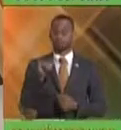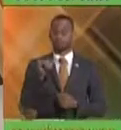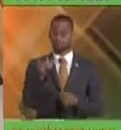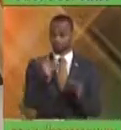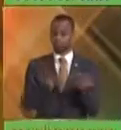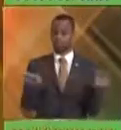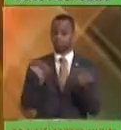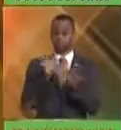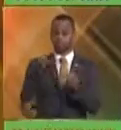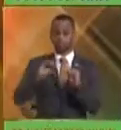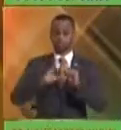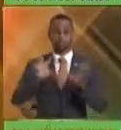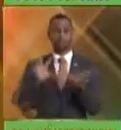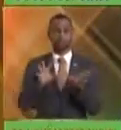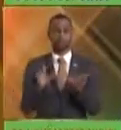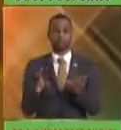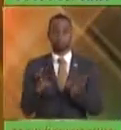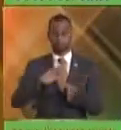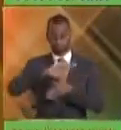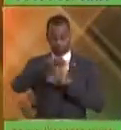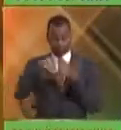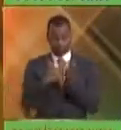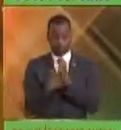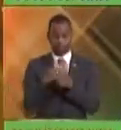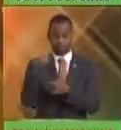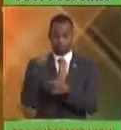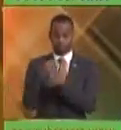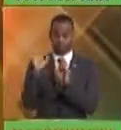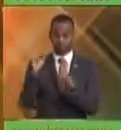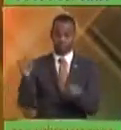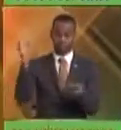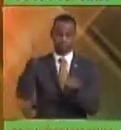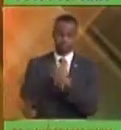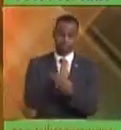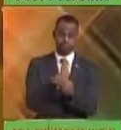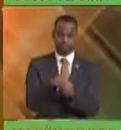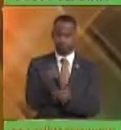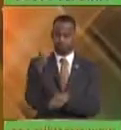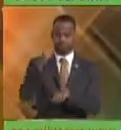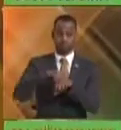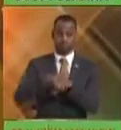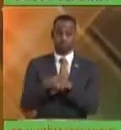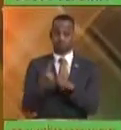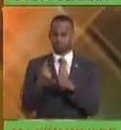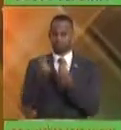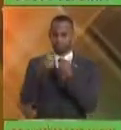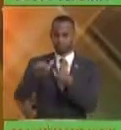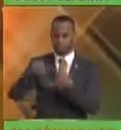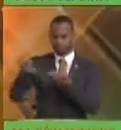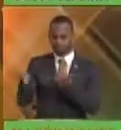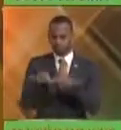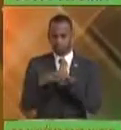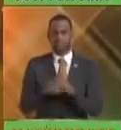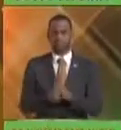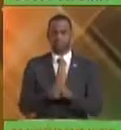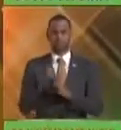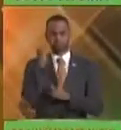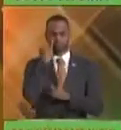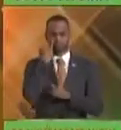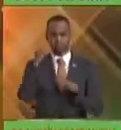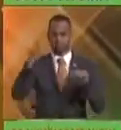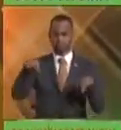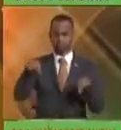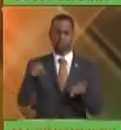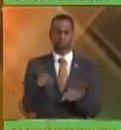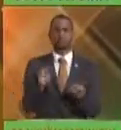y es importante hacer esa aclaración toda la institución puede participar no una vez sino por cada práctica es decir si la emisora